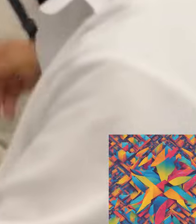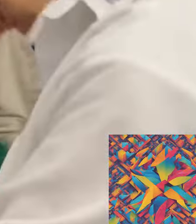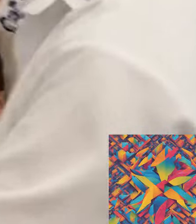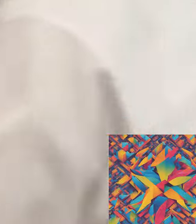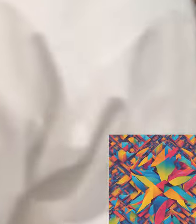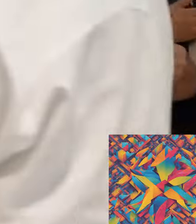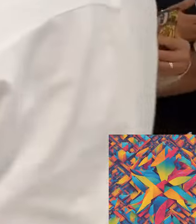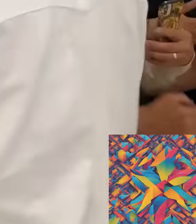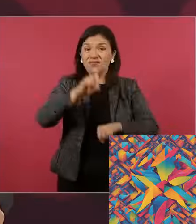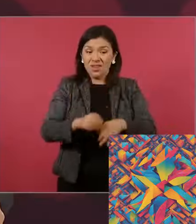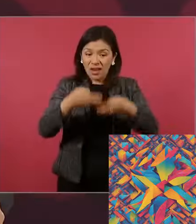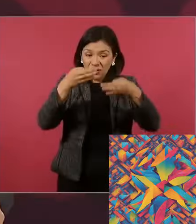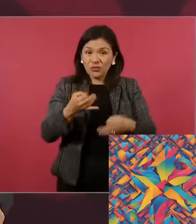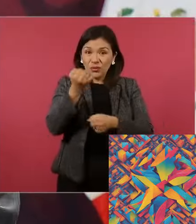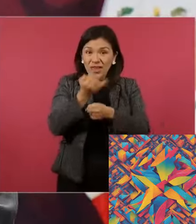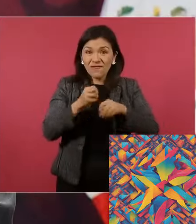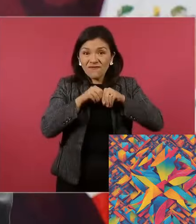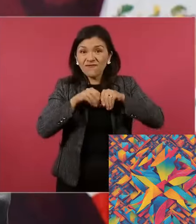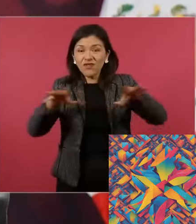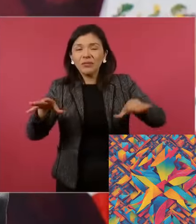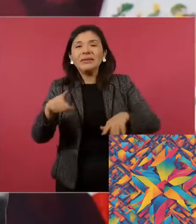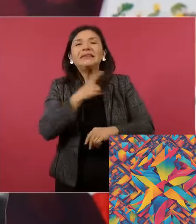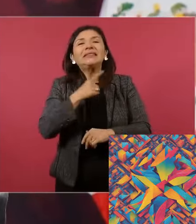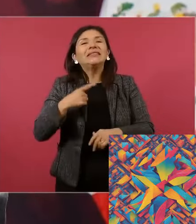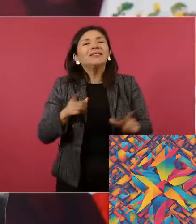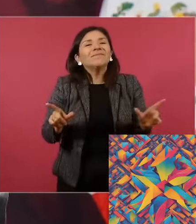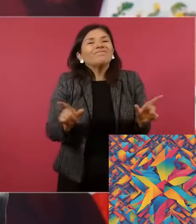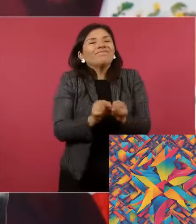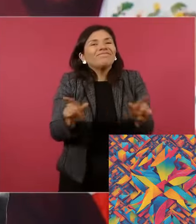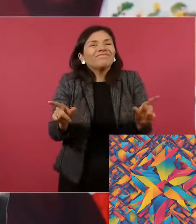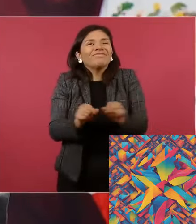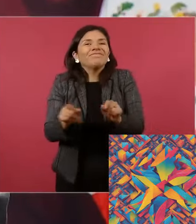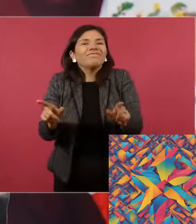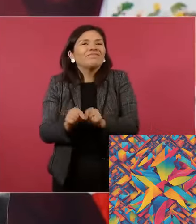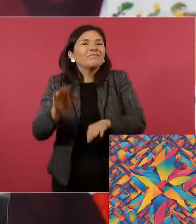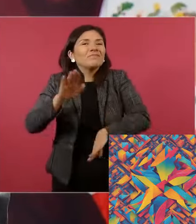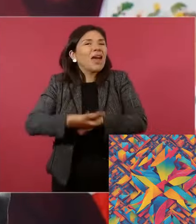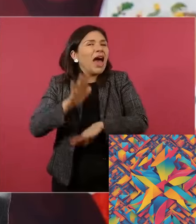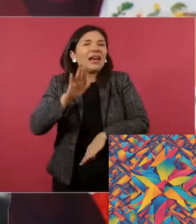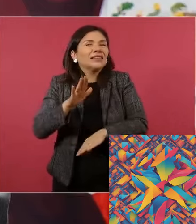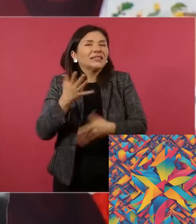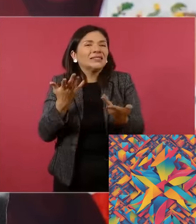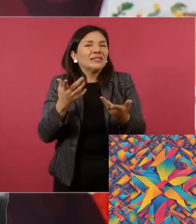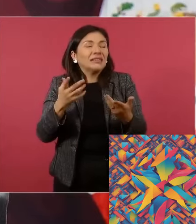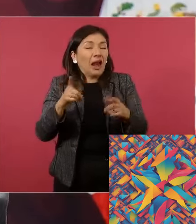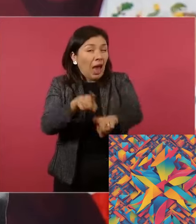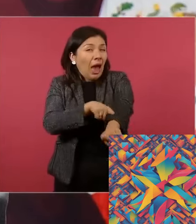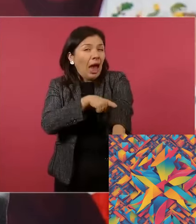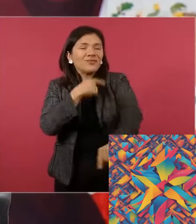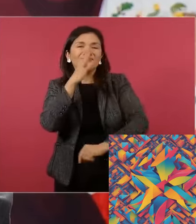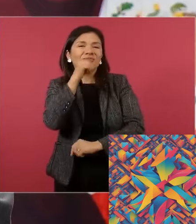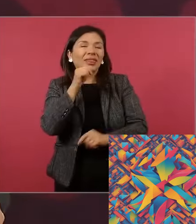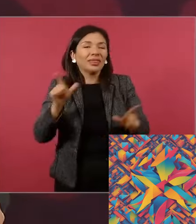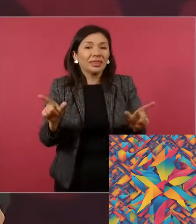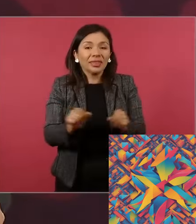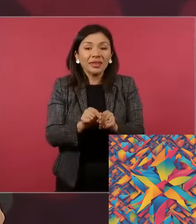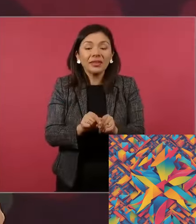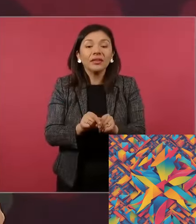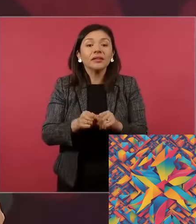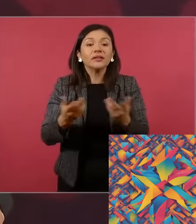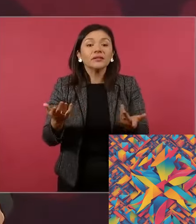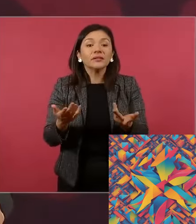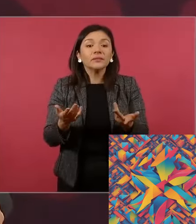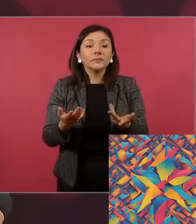Es realmente inspirador ver cómo, a pesar de las diferencias y los desafíos, se mantiene el reconocimiento a quienes se esfuerzan por buscar la